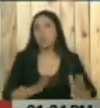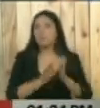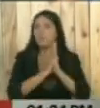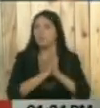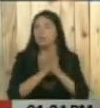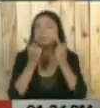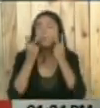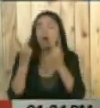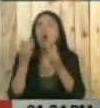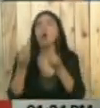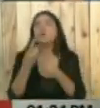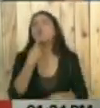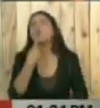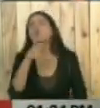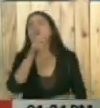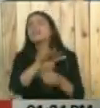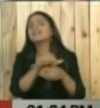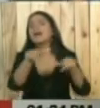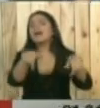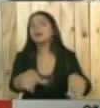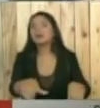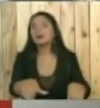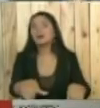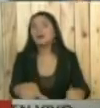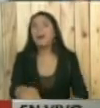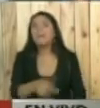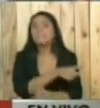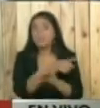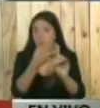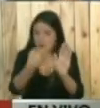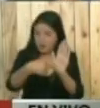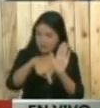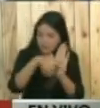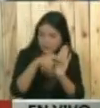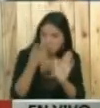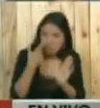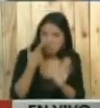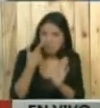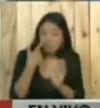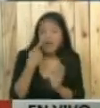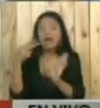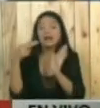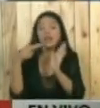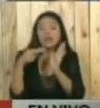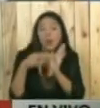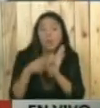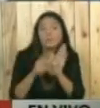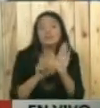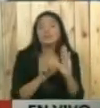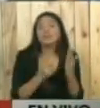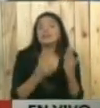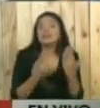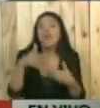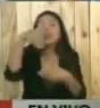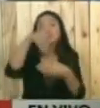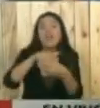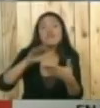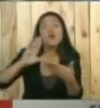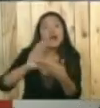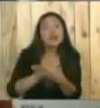Vamos a ver cómo lo dice el Delta, pero vamos a decírselo por millonésima vez. En el 2016,